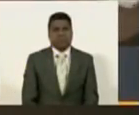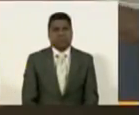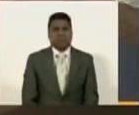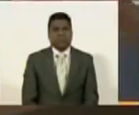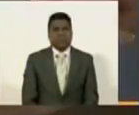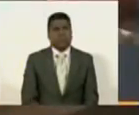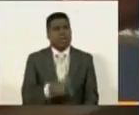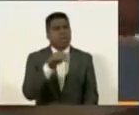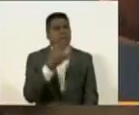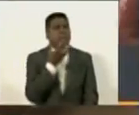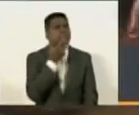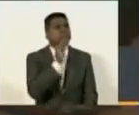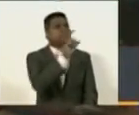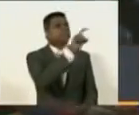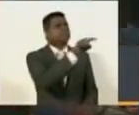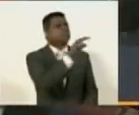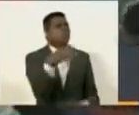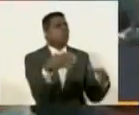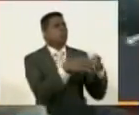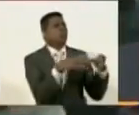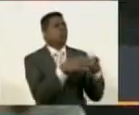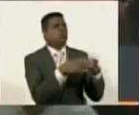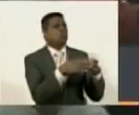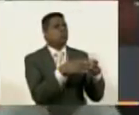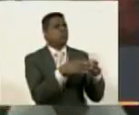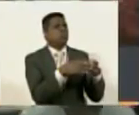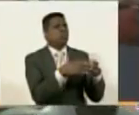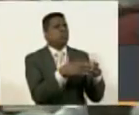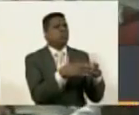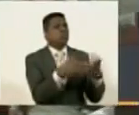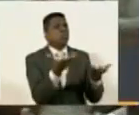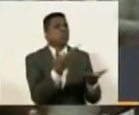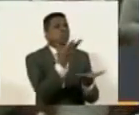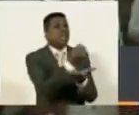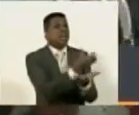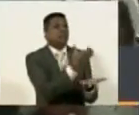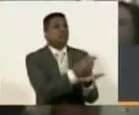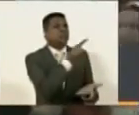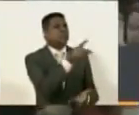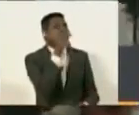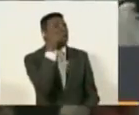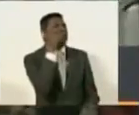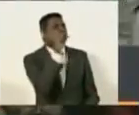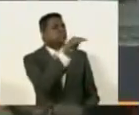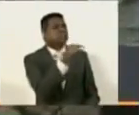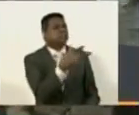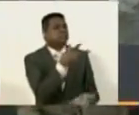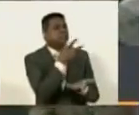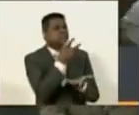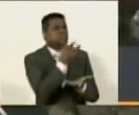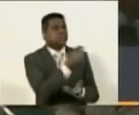Anzuategui, equipo político de Anzuategui. ¿Dónde están por allá? No los veo, no se escucha Anzuategui.